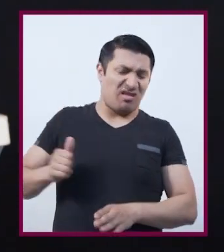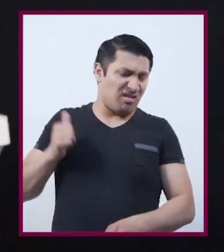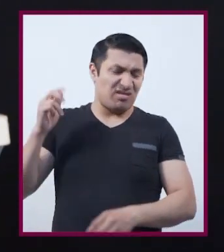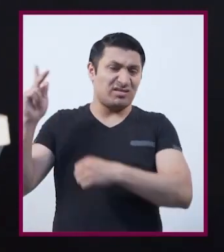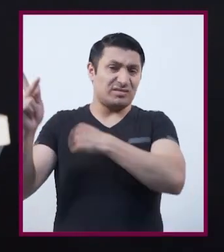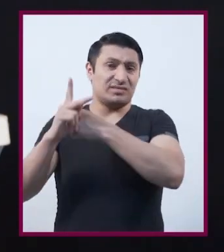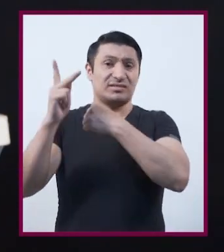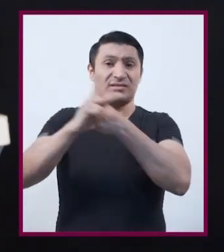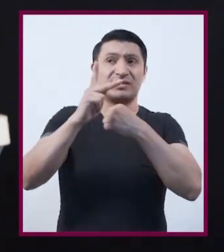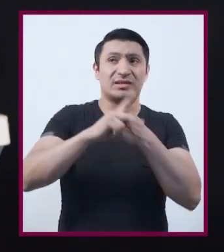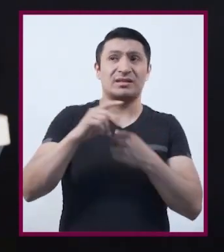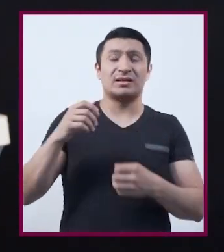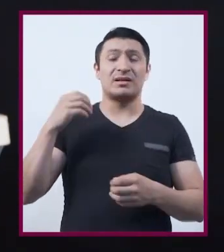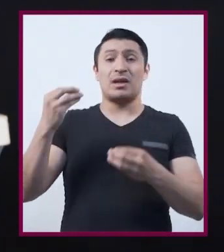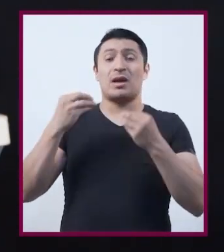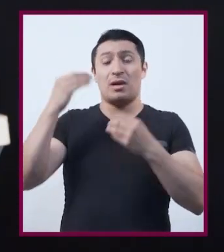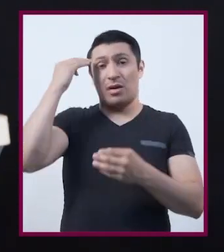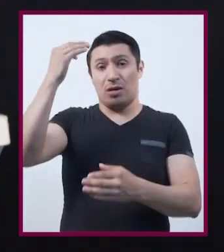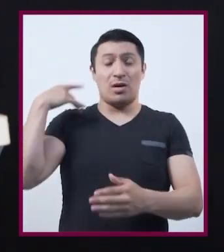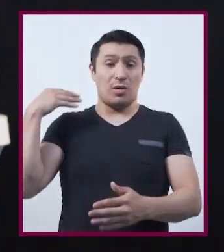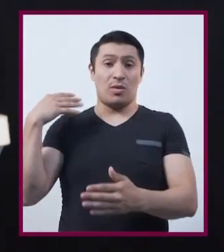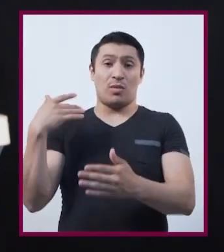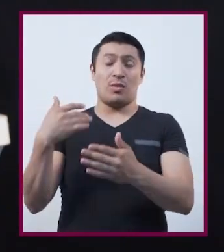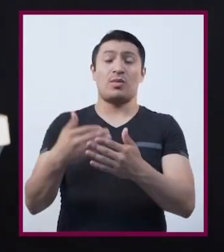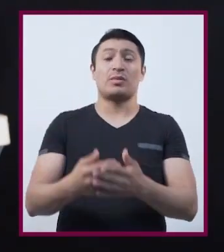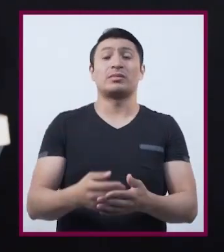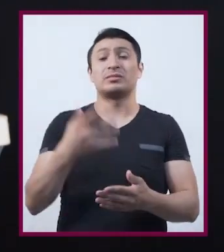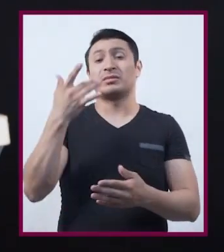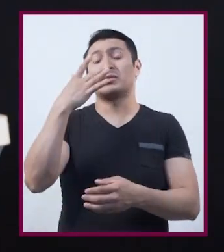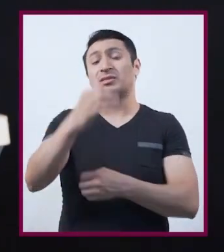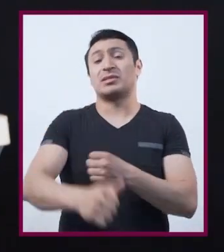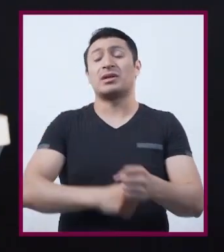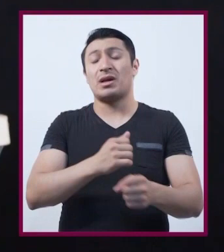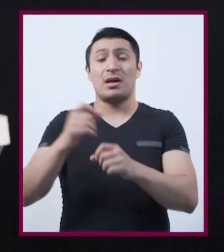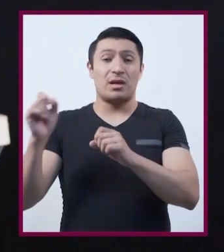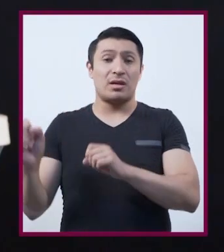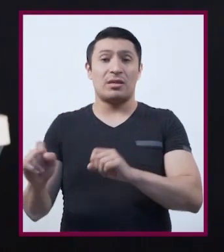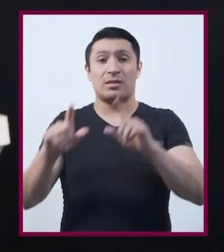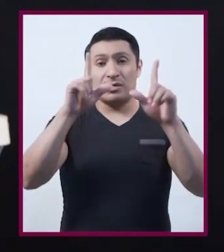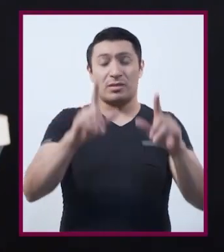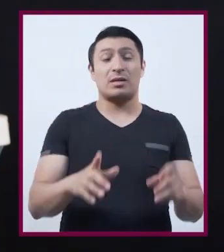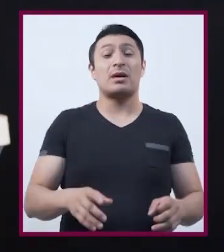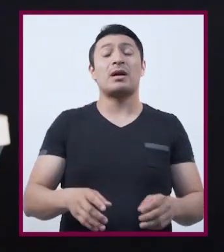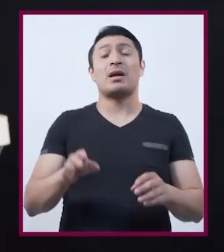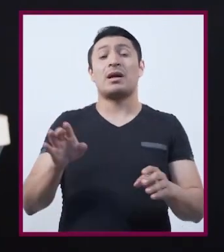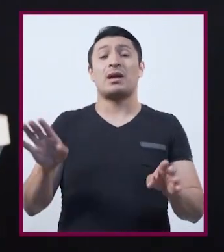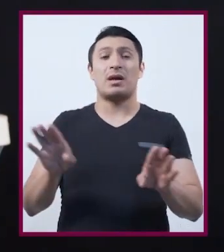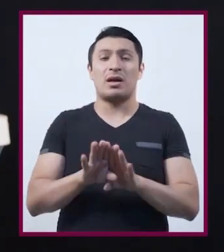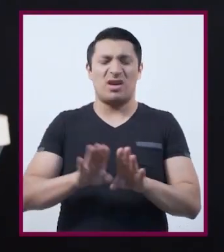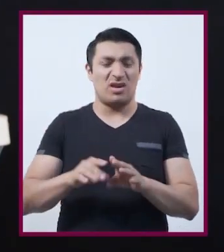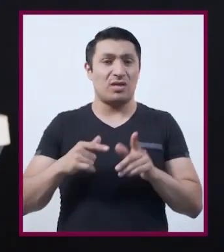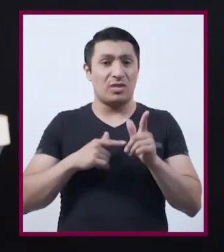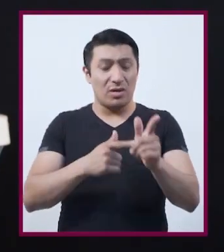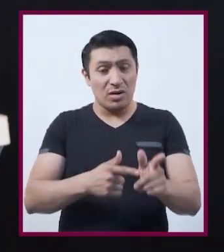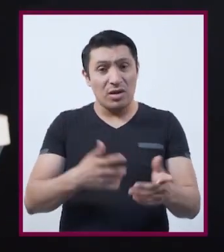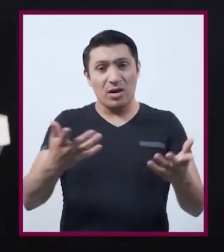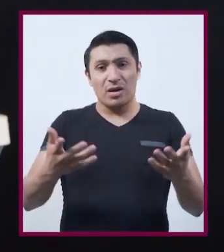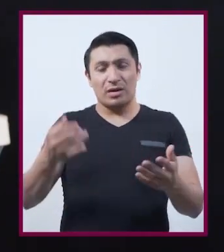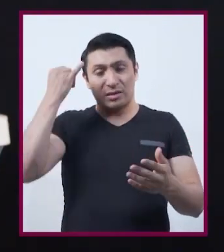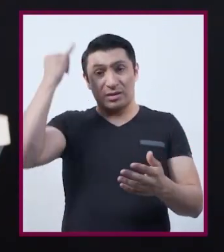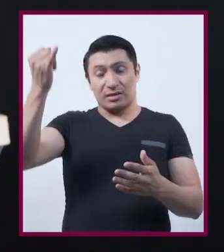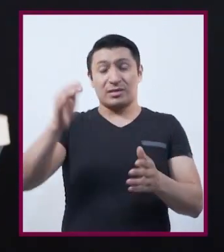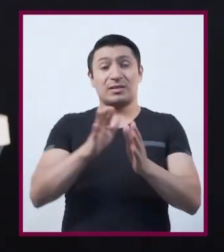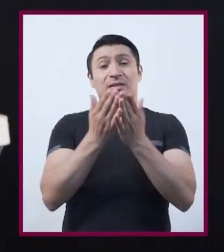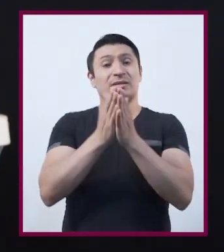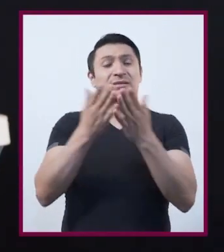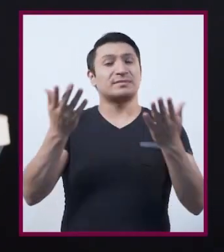de su publicación, ¿qué tan vigentes continúan las ideas de este libro? ¿Qué pueden enseñarnos sobre nosotros mismos en pleno